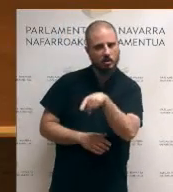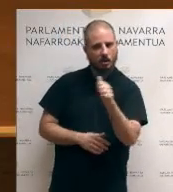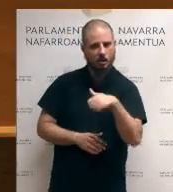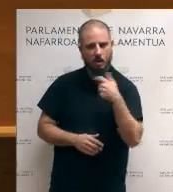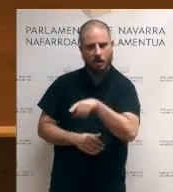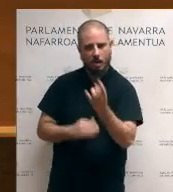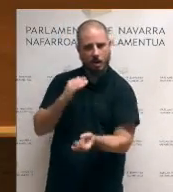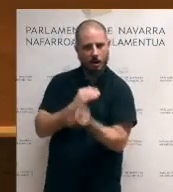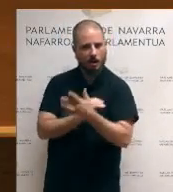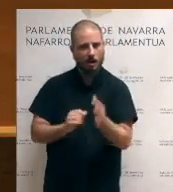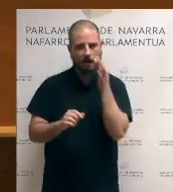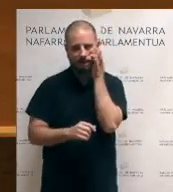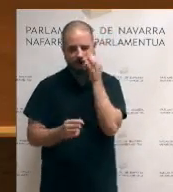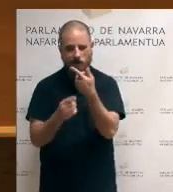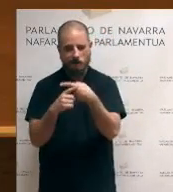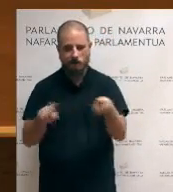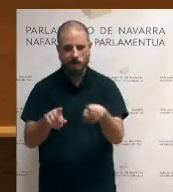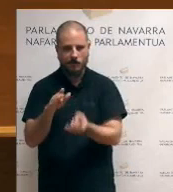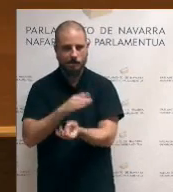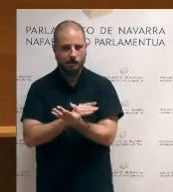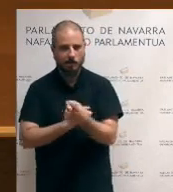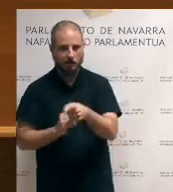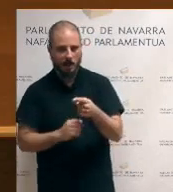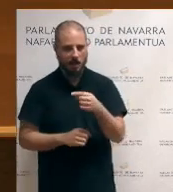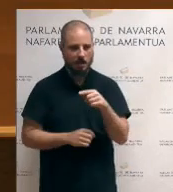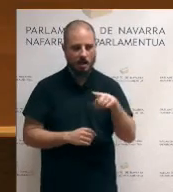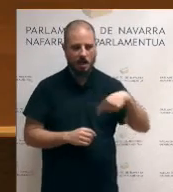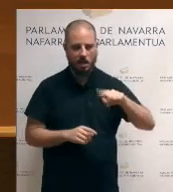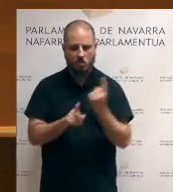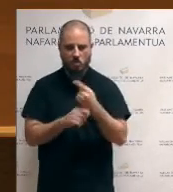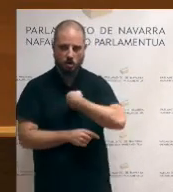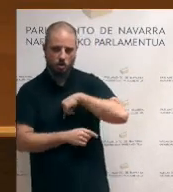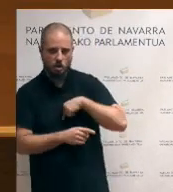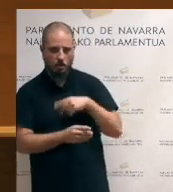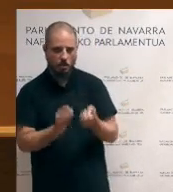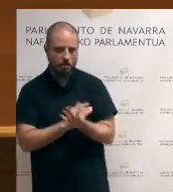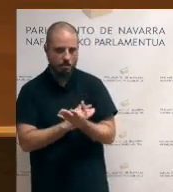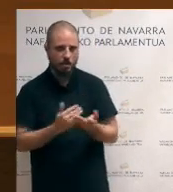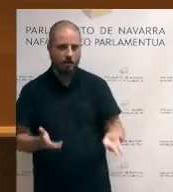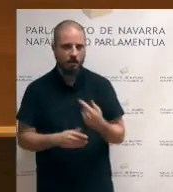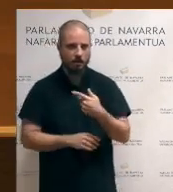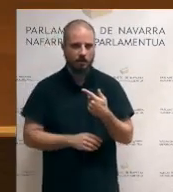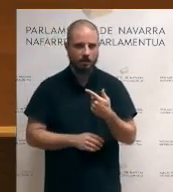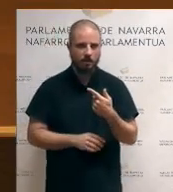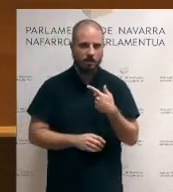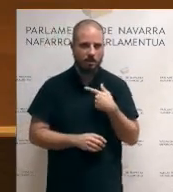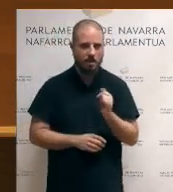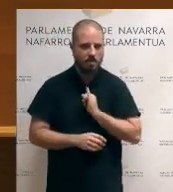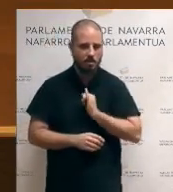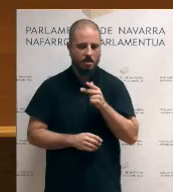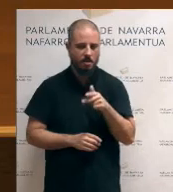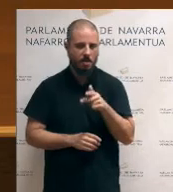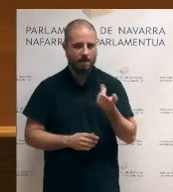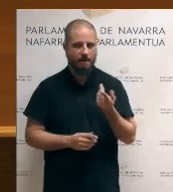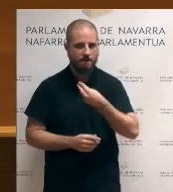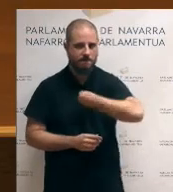realidad paralela, para desarrollar un ellos frente a un nosotros, a los que están hurtando nuestra identidad y nuestros derechos, aunque estos